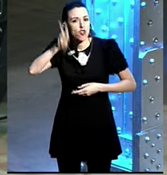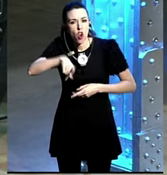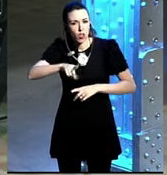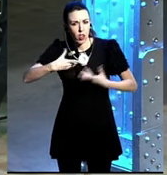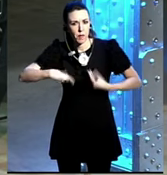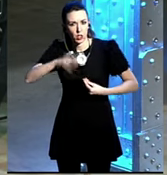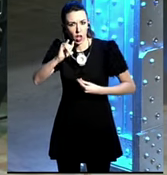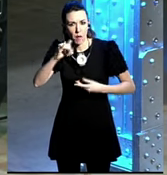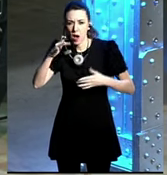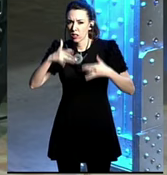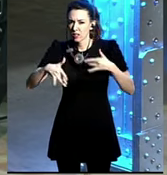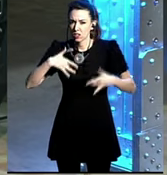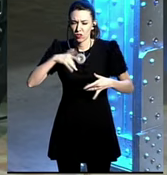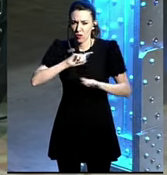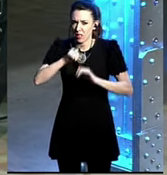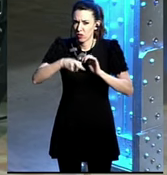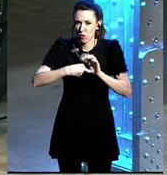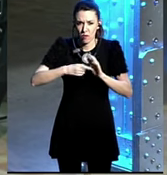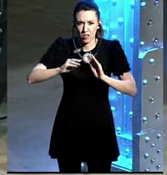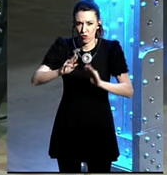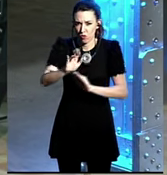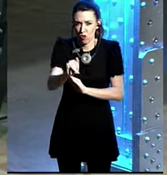depresión, pero que tiene todos los síntomas?